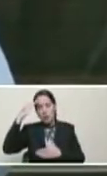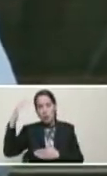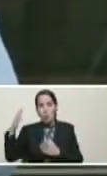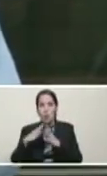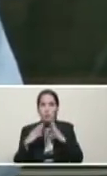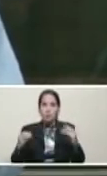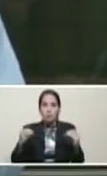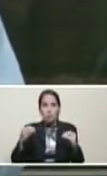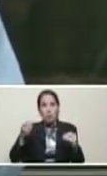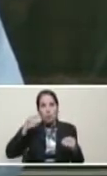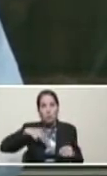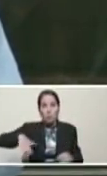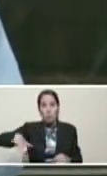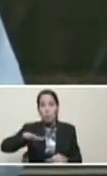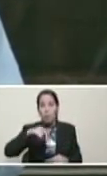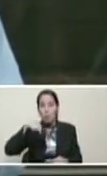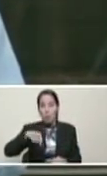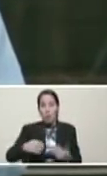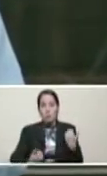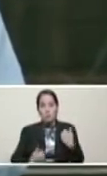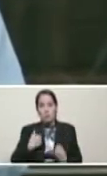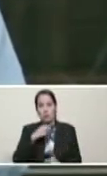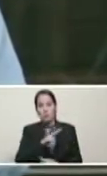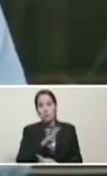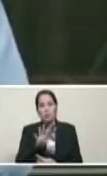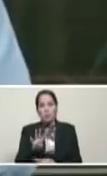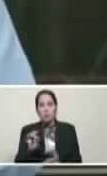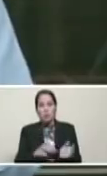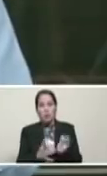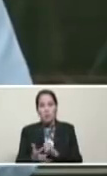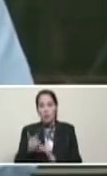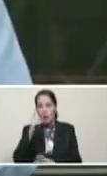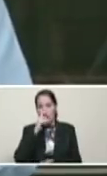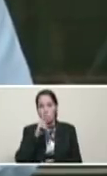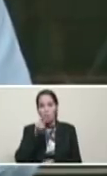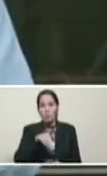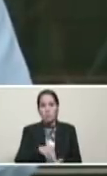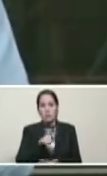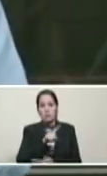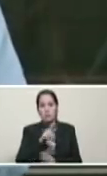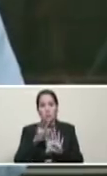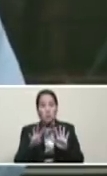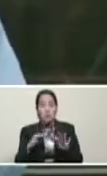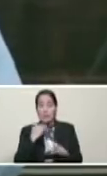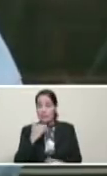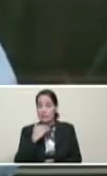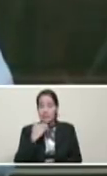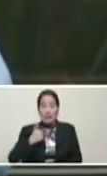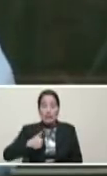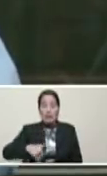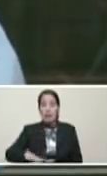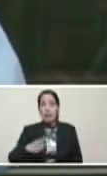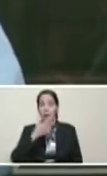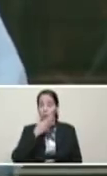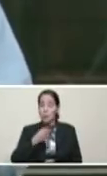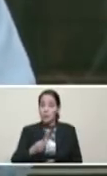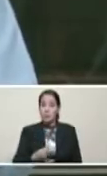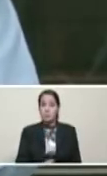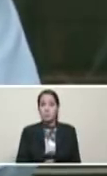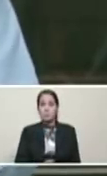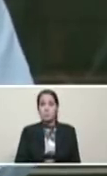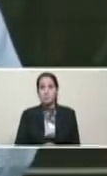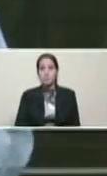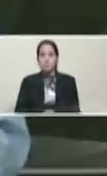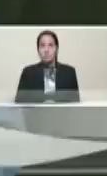hoy miércoles 24 de abril del año 2019 ya había de la navidad se acerca la navidad